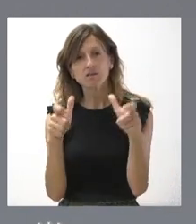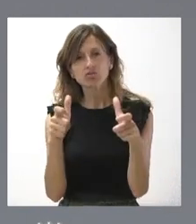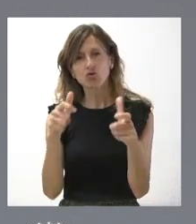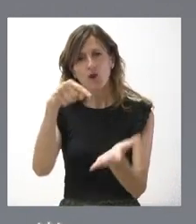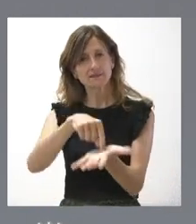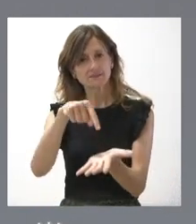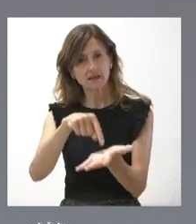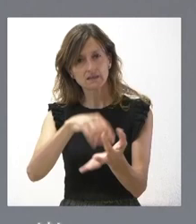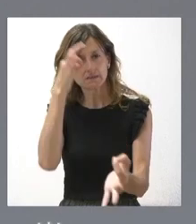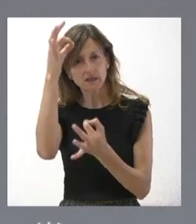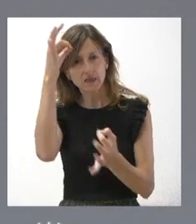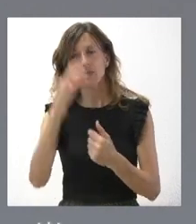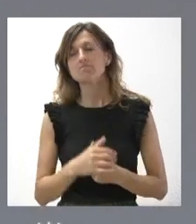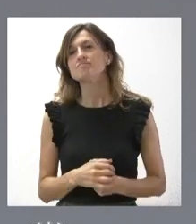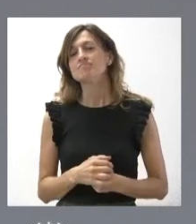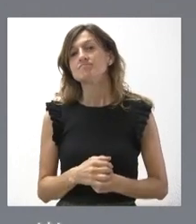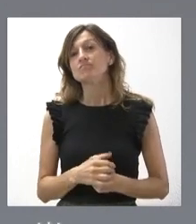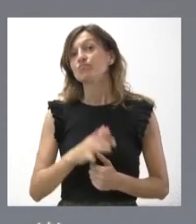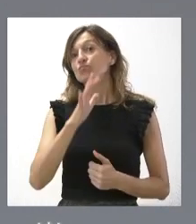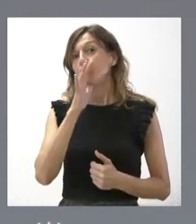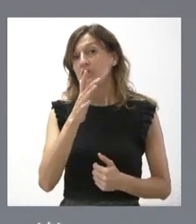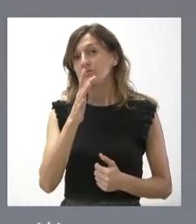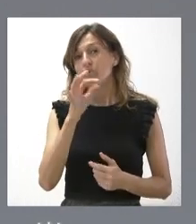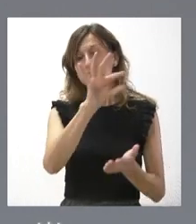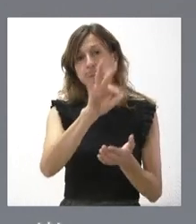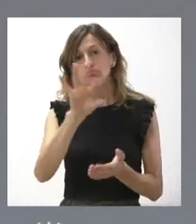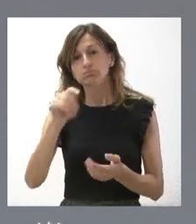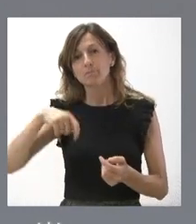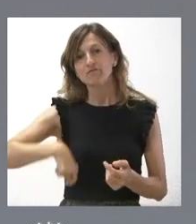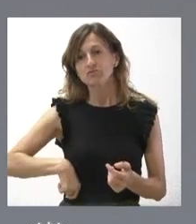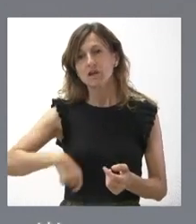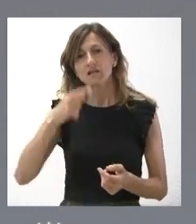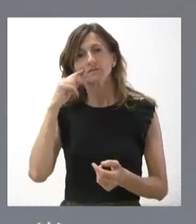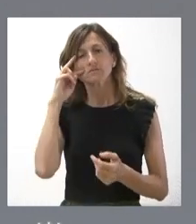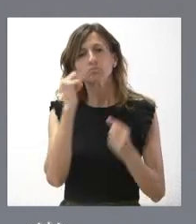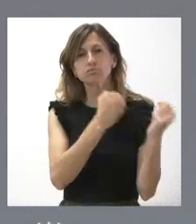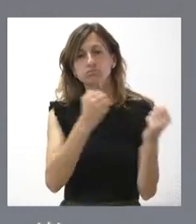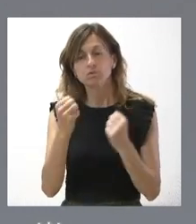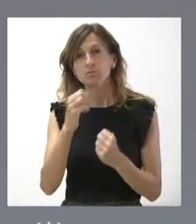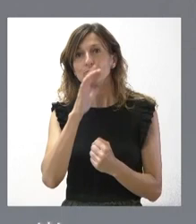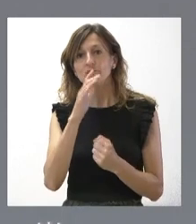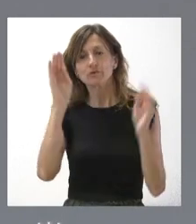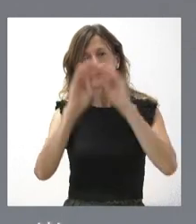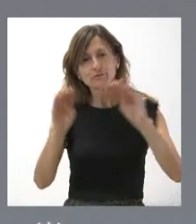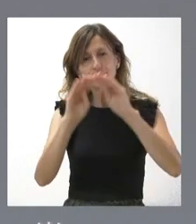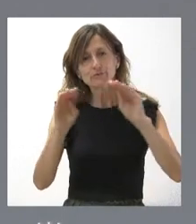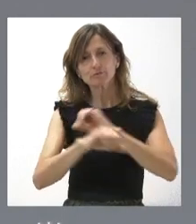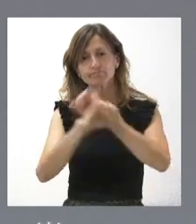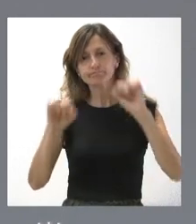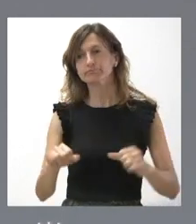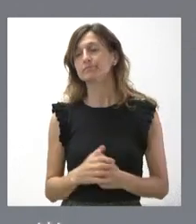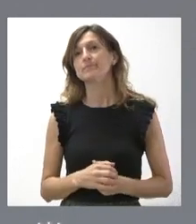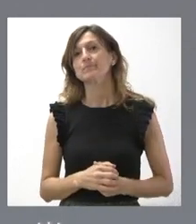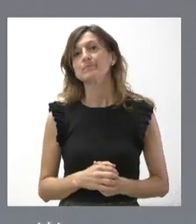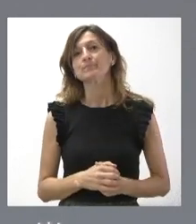exigente y hay que contar con profesionales preparados y para eso hay que fomentar esa formación.